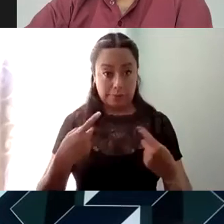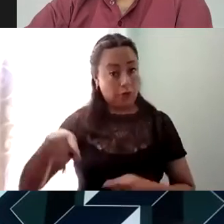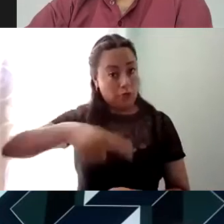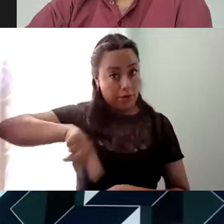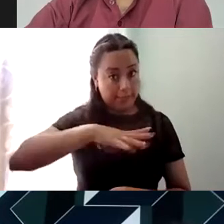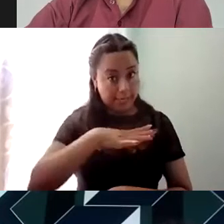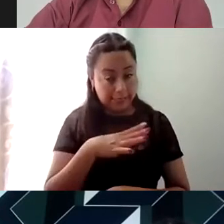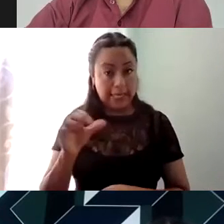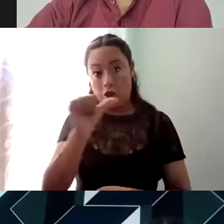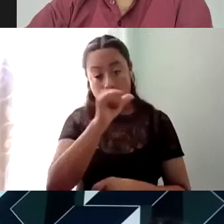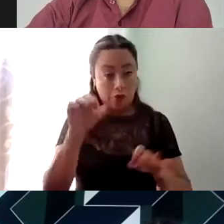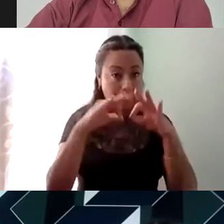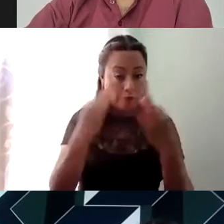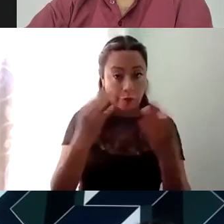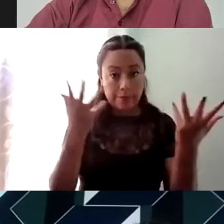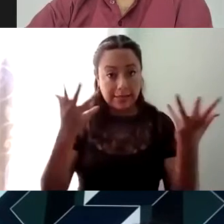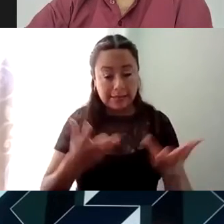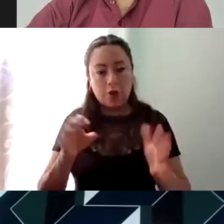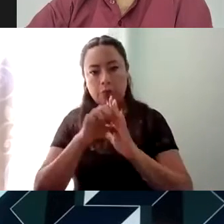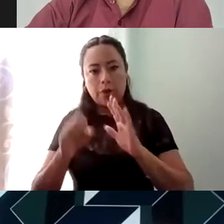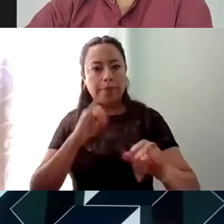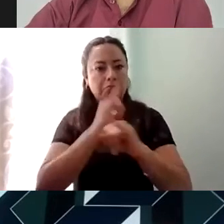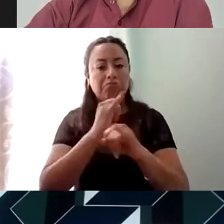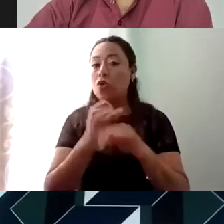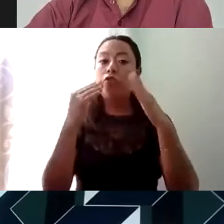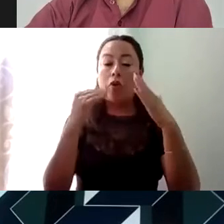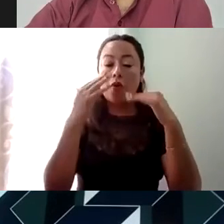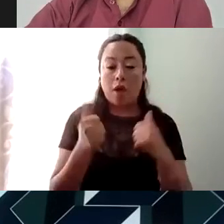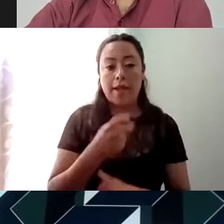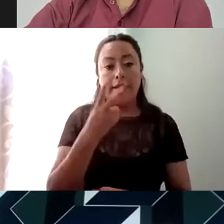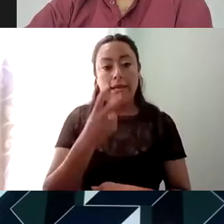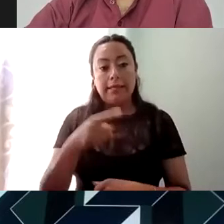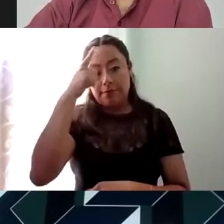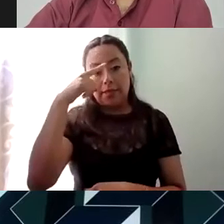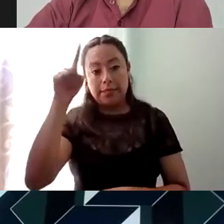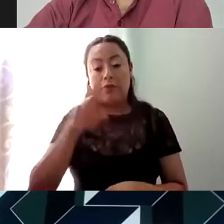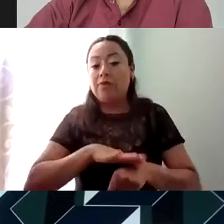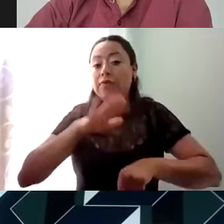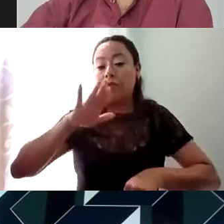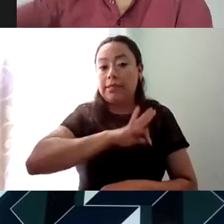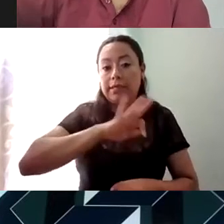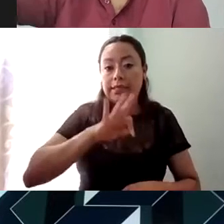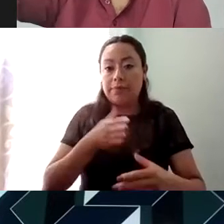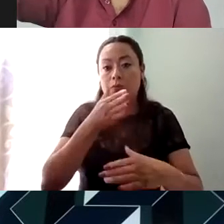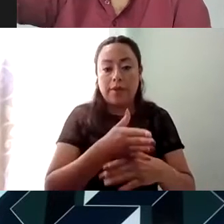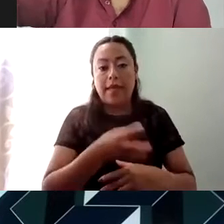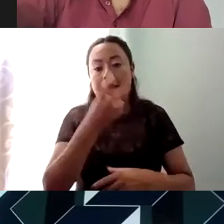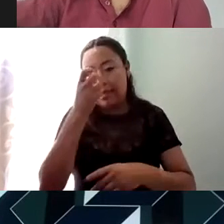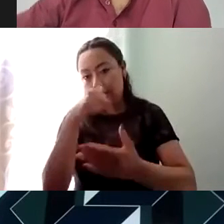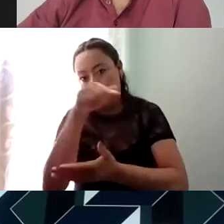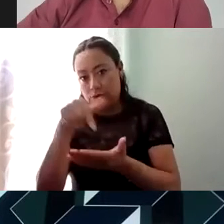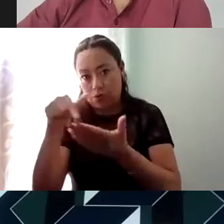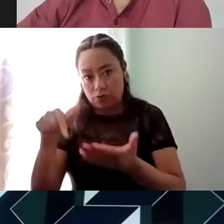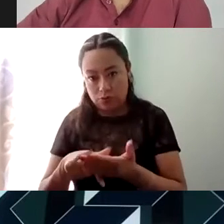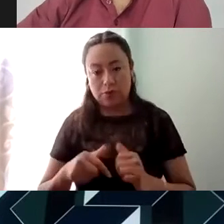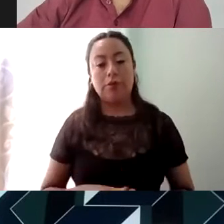de forma digital, de forma a distancia, y entonces pues es más fácil acudir a estas instalaciones. Entonces creo